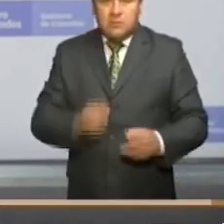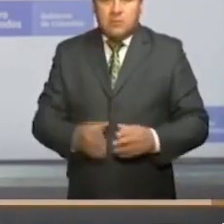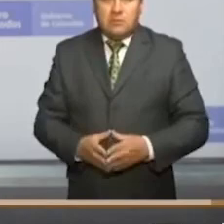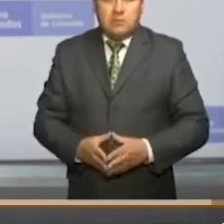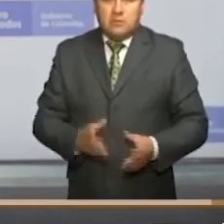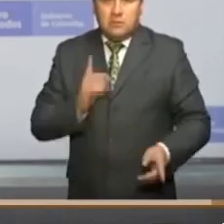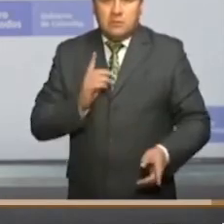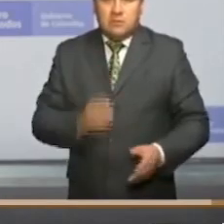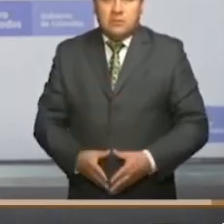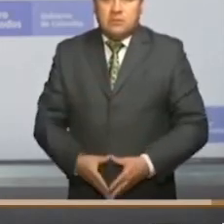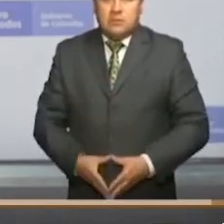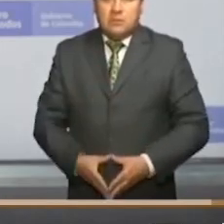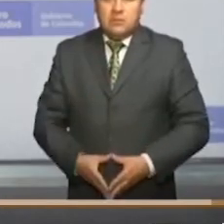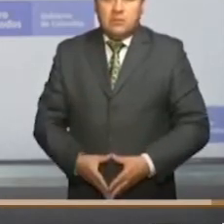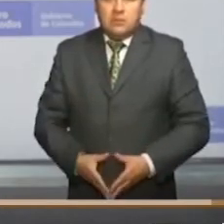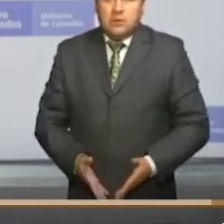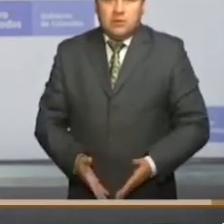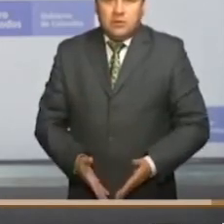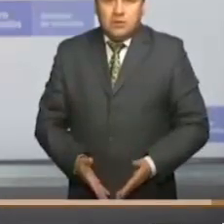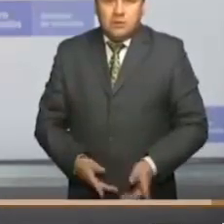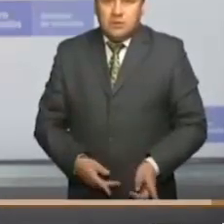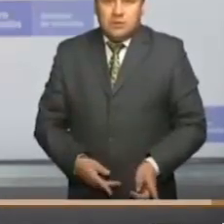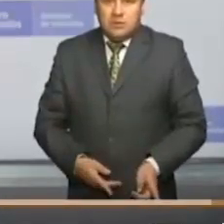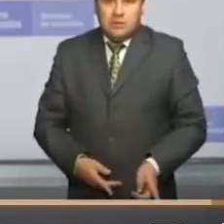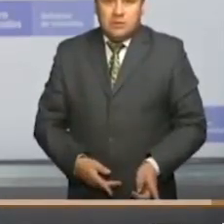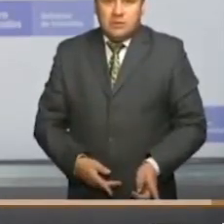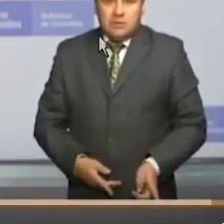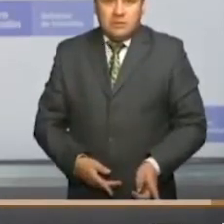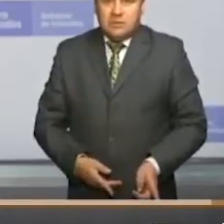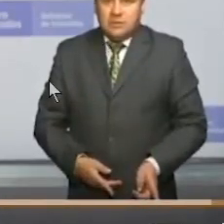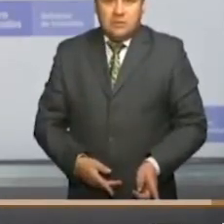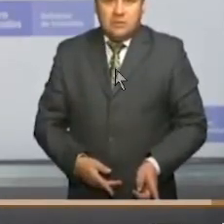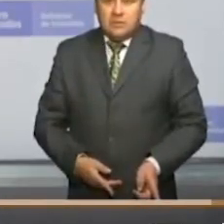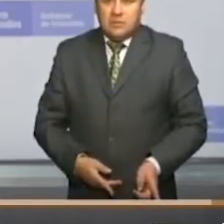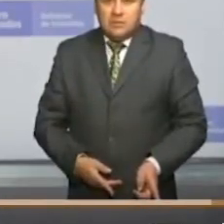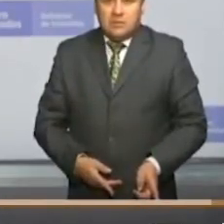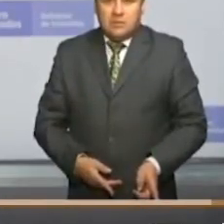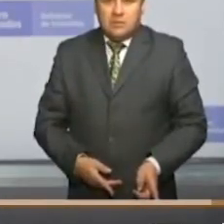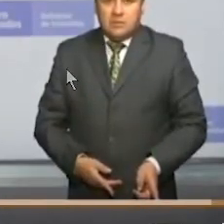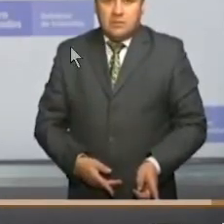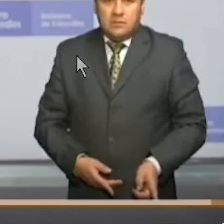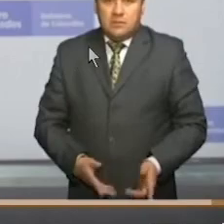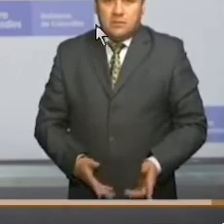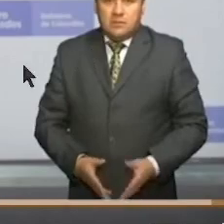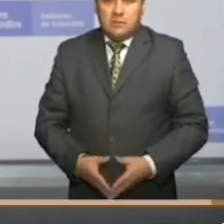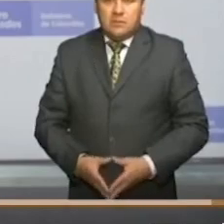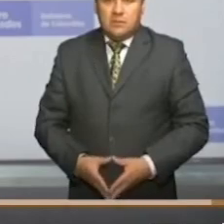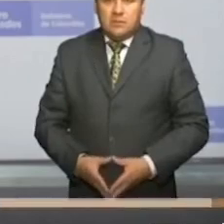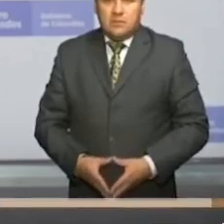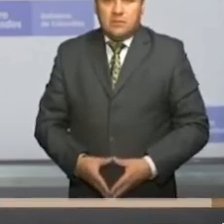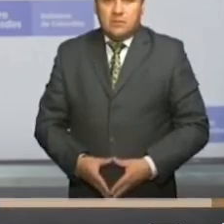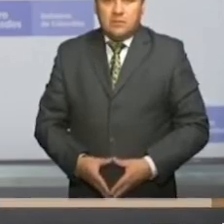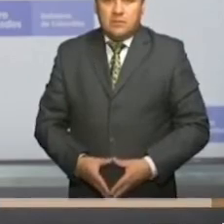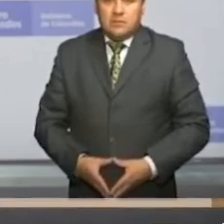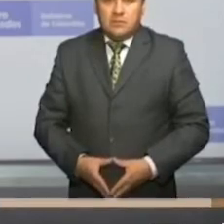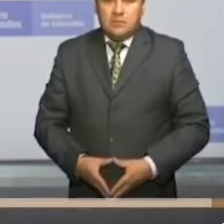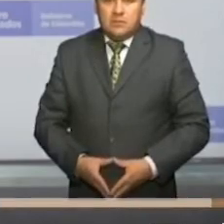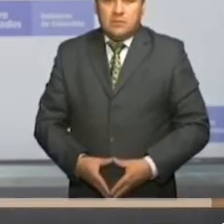audio ahí está mire no hay no hay audio no escuchamos